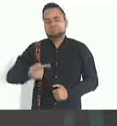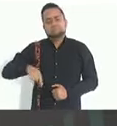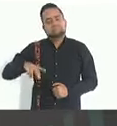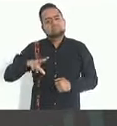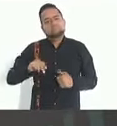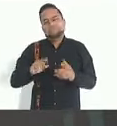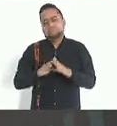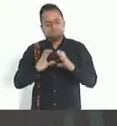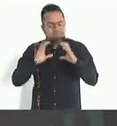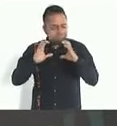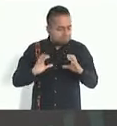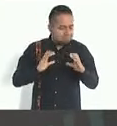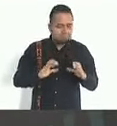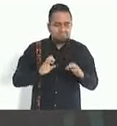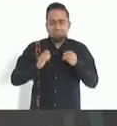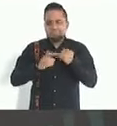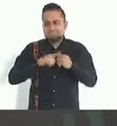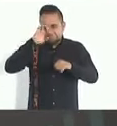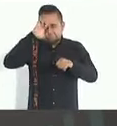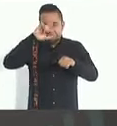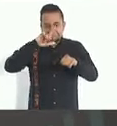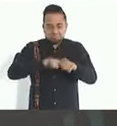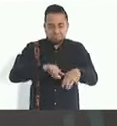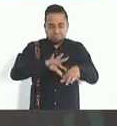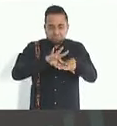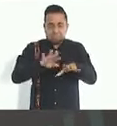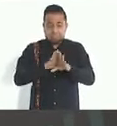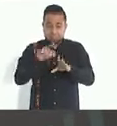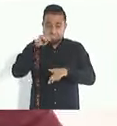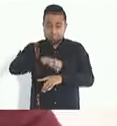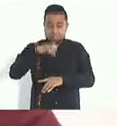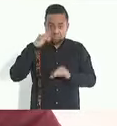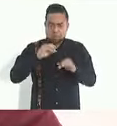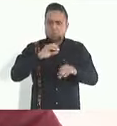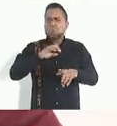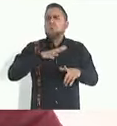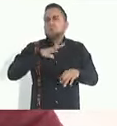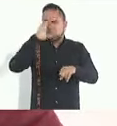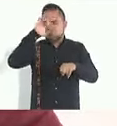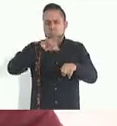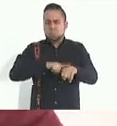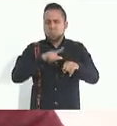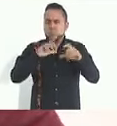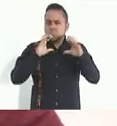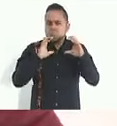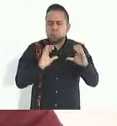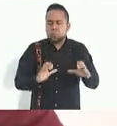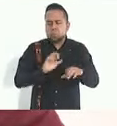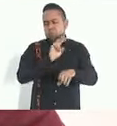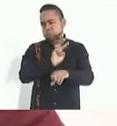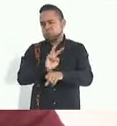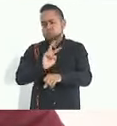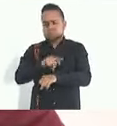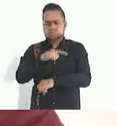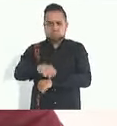su patrimonio cultural como se cuida aquí en Oaxaca. Y